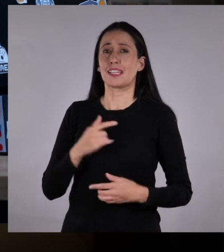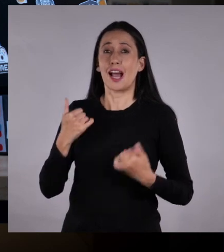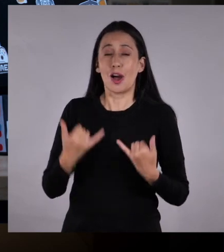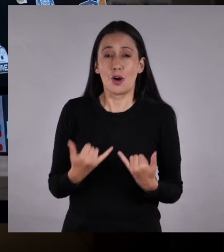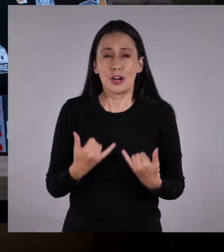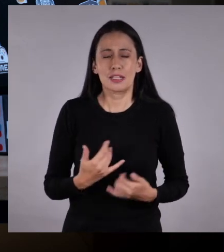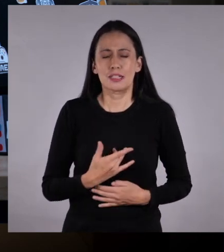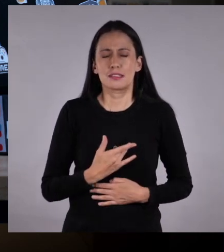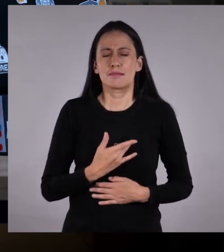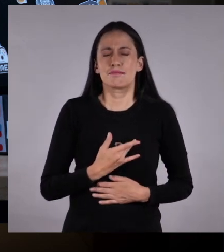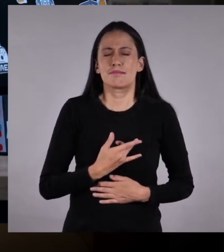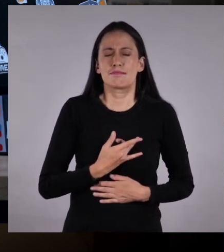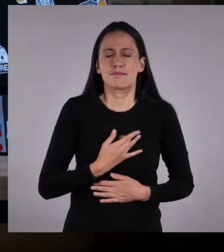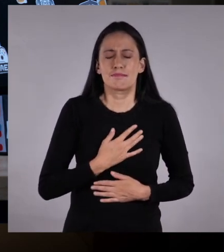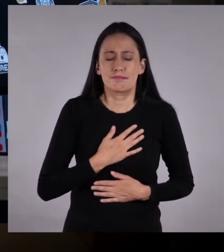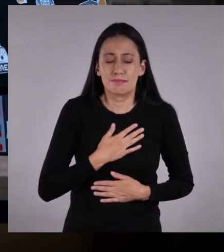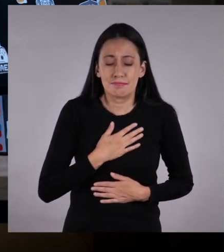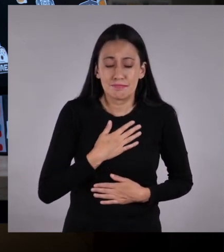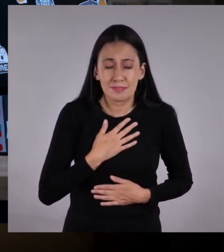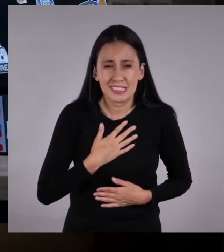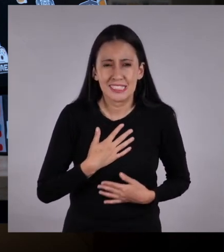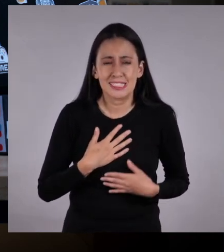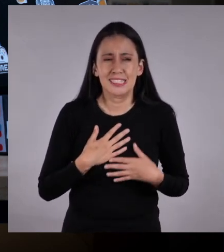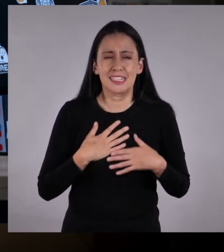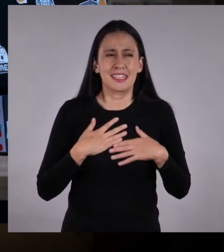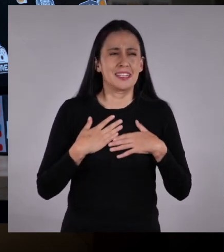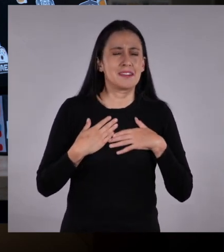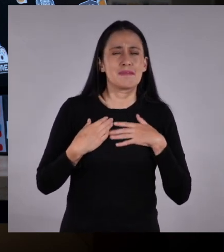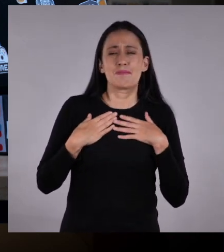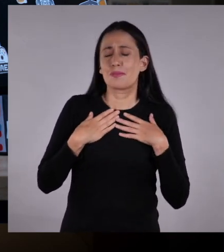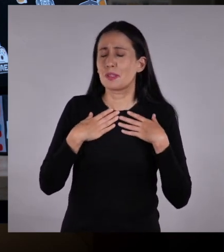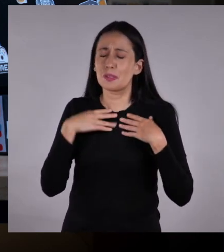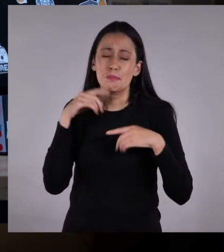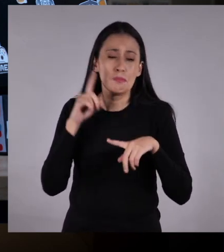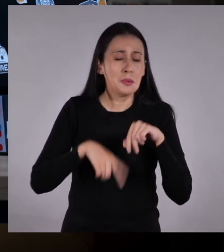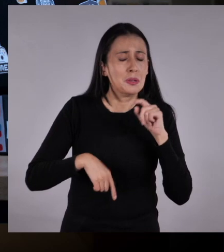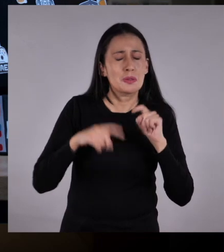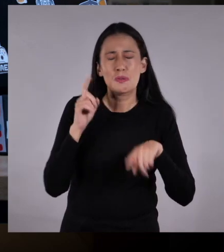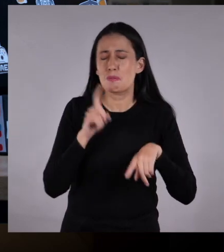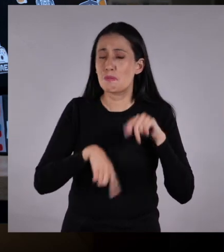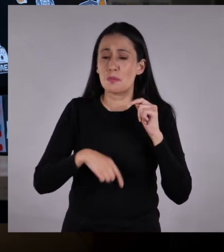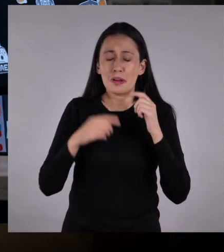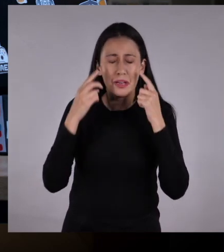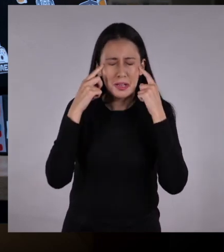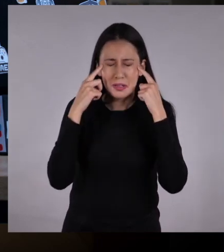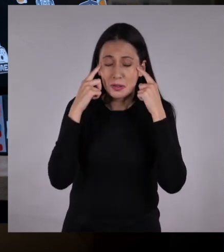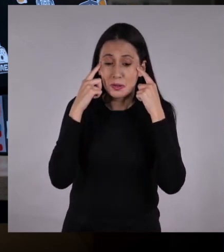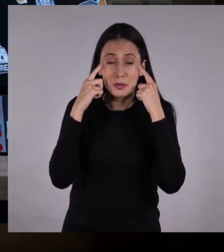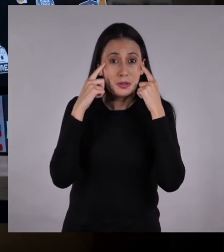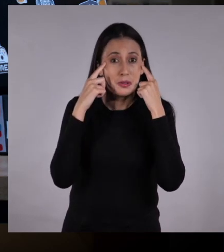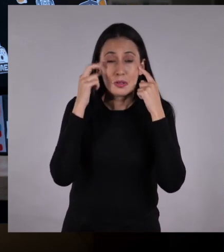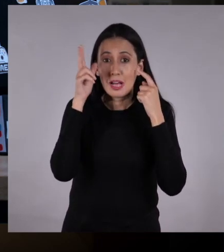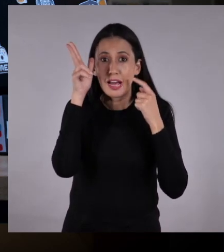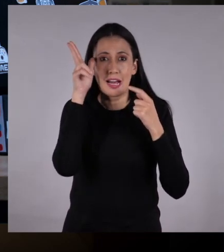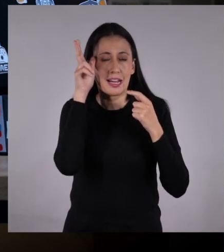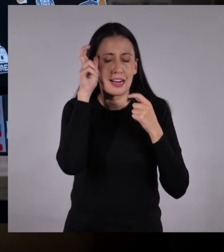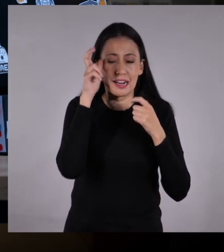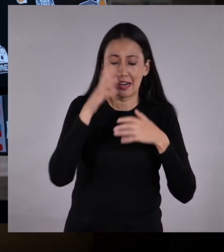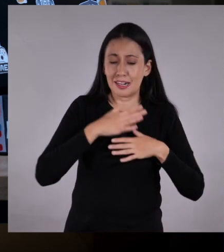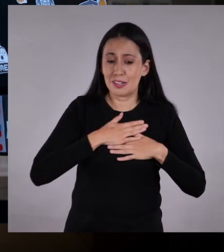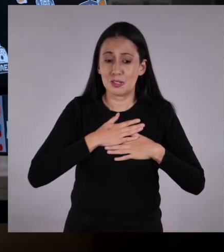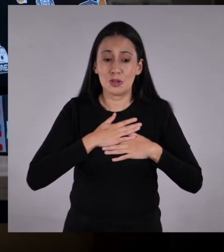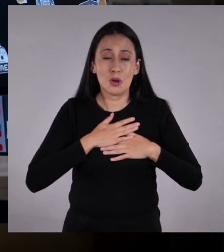sentimiento de raro de no poder creer que mi perrito se había muerto, se llama la etapa de la negación.